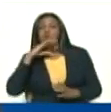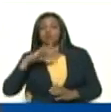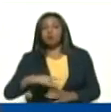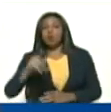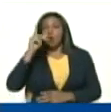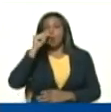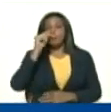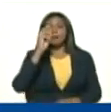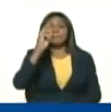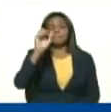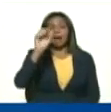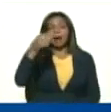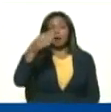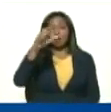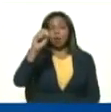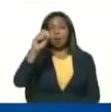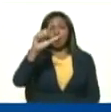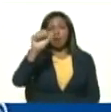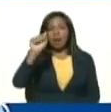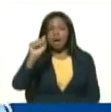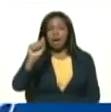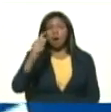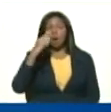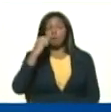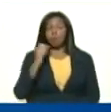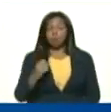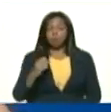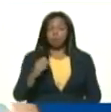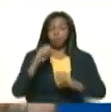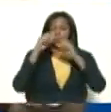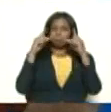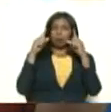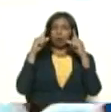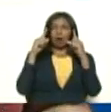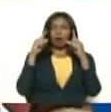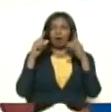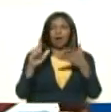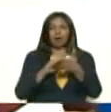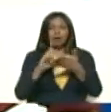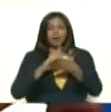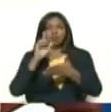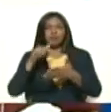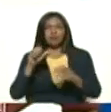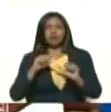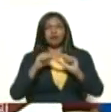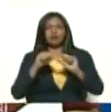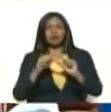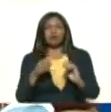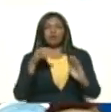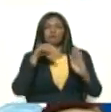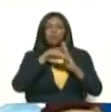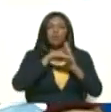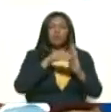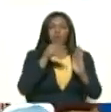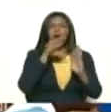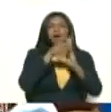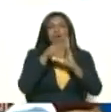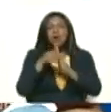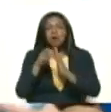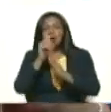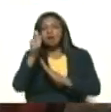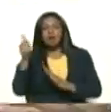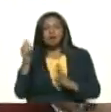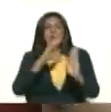Pagola. Y eso levantó a José Antonio. Bueno, el libro además no quedó en los anaqueles de las